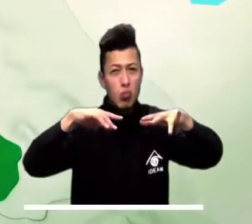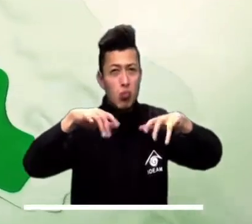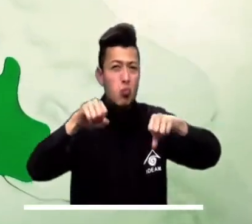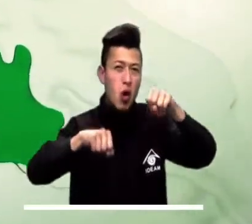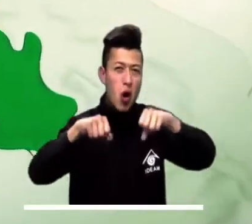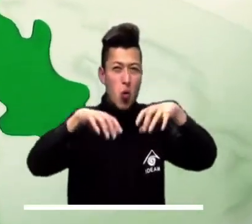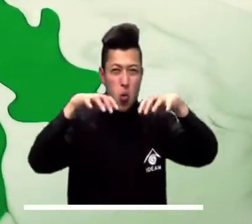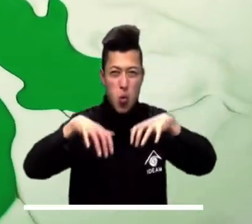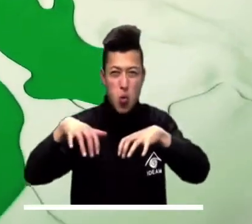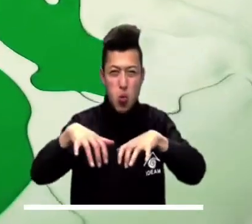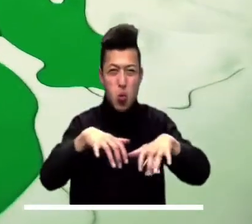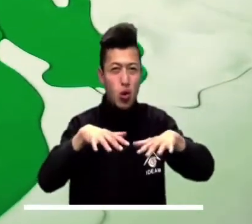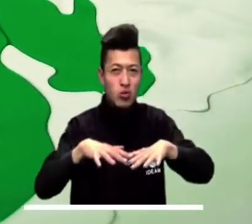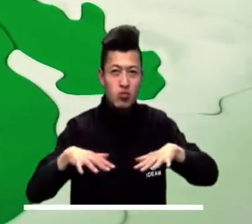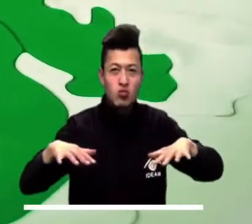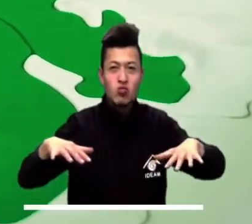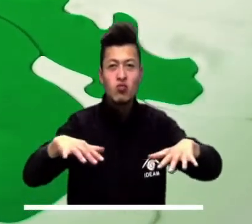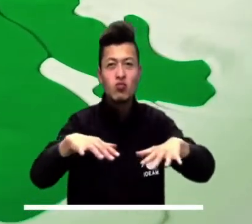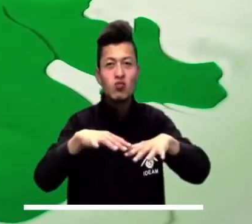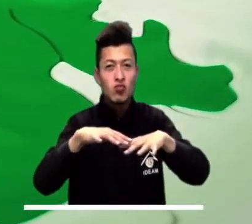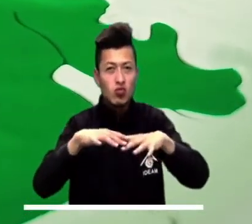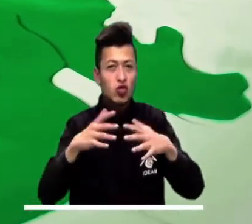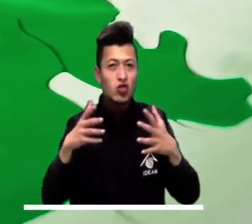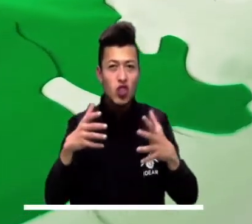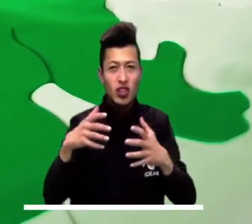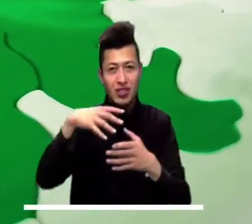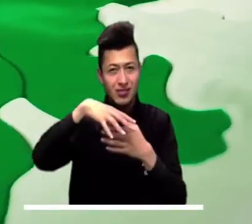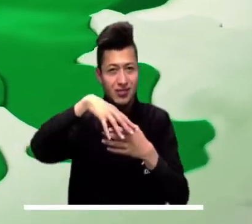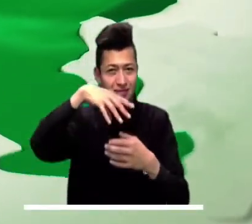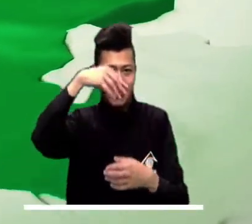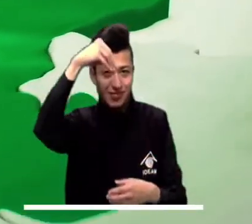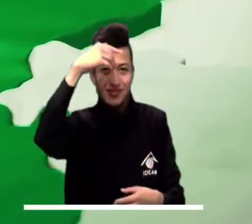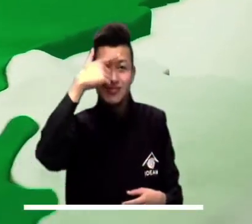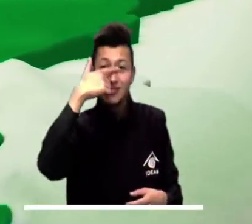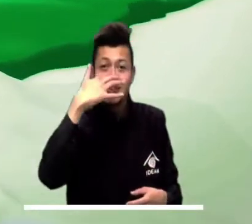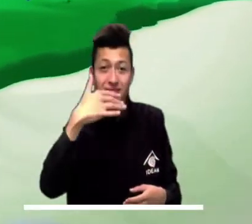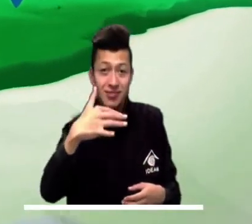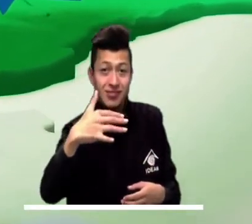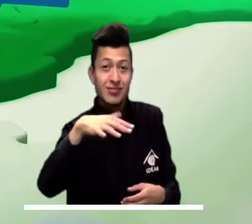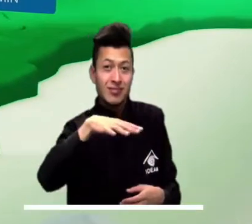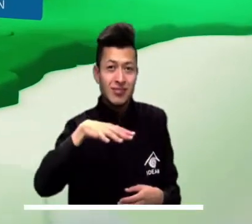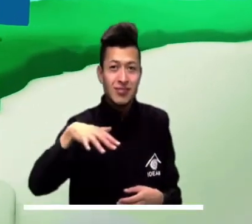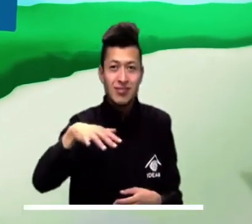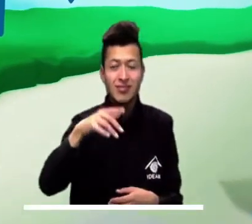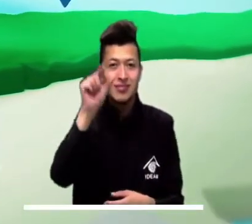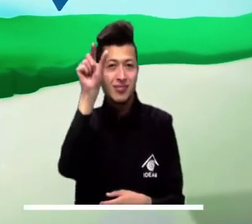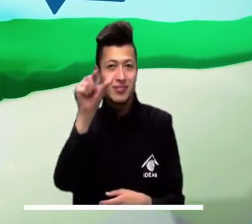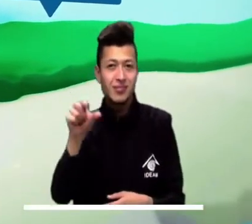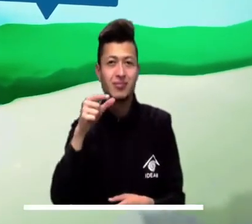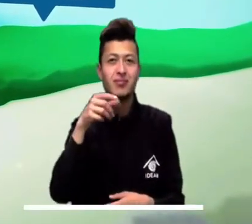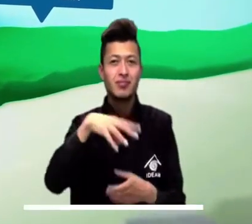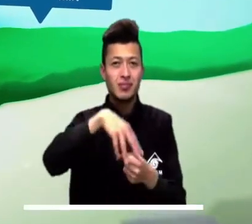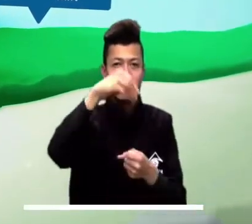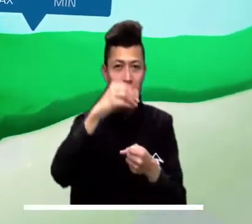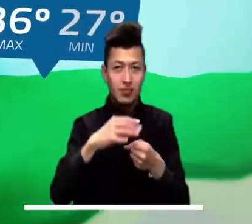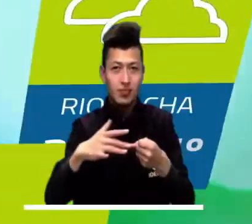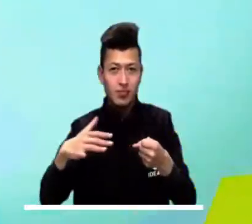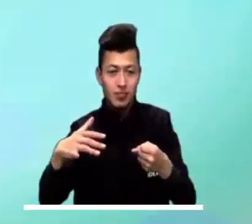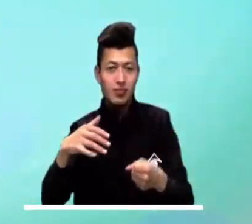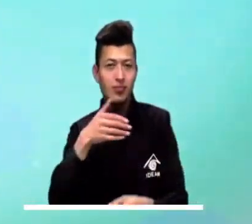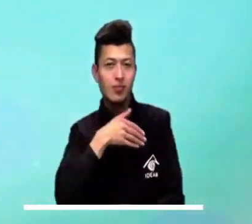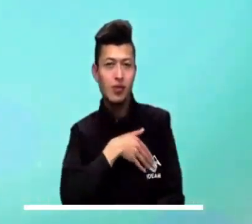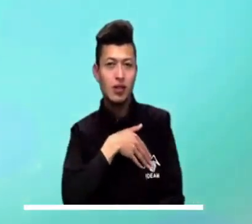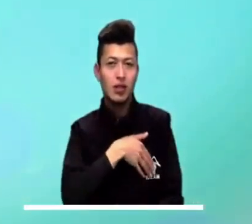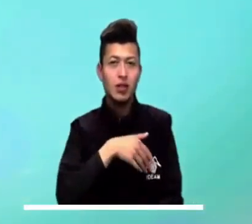de lluvias, las cuales podrían precipitarse en inmediaciones de la Sierra Nevada de Santa Marta, Cesar, Magdalena, Córdoba,